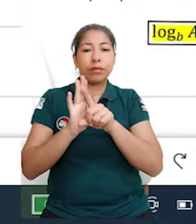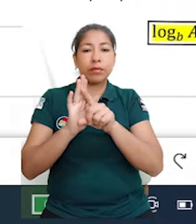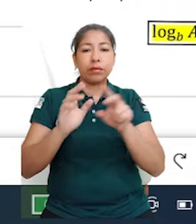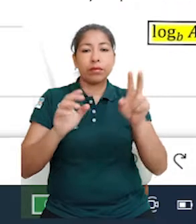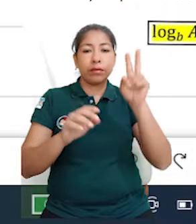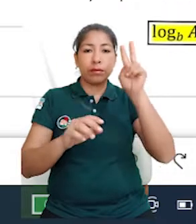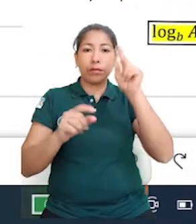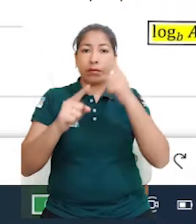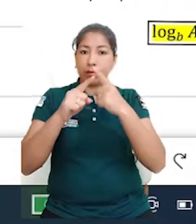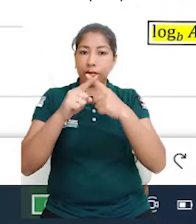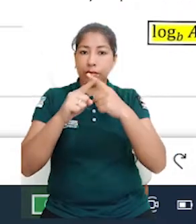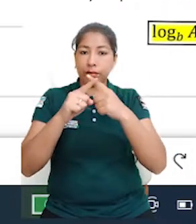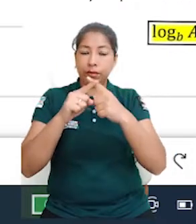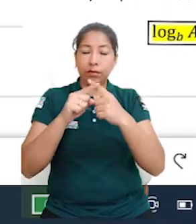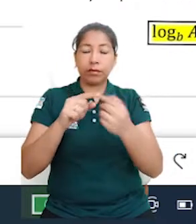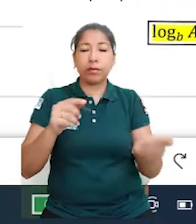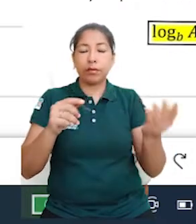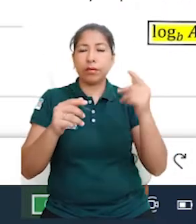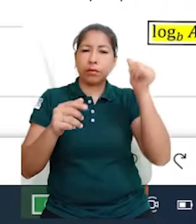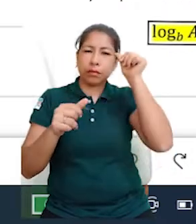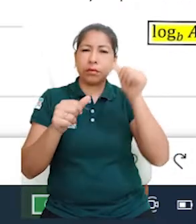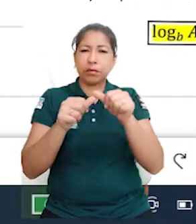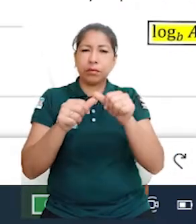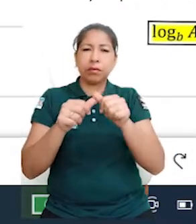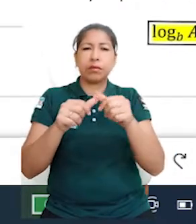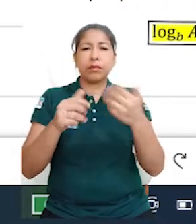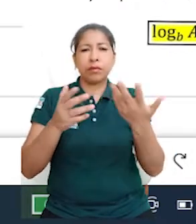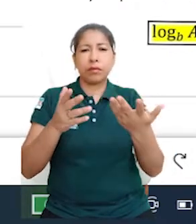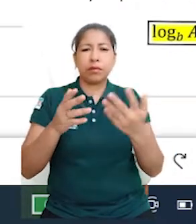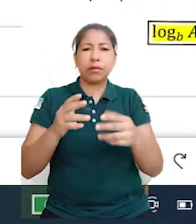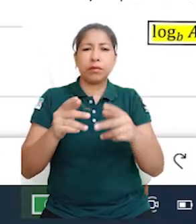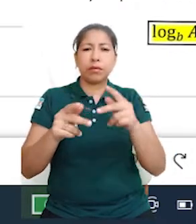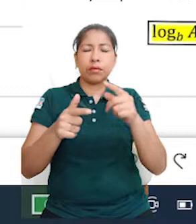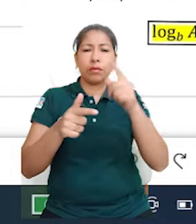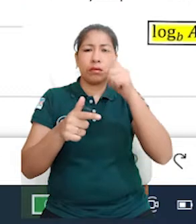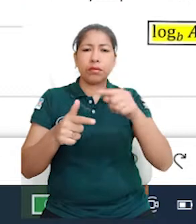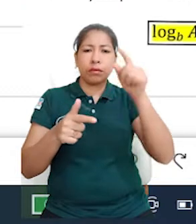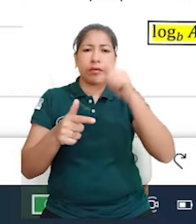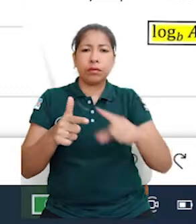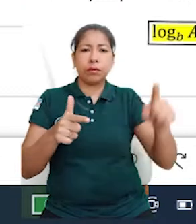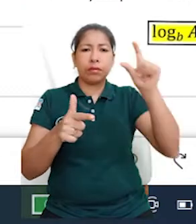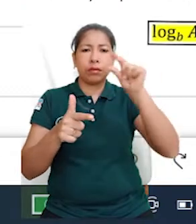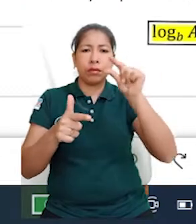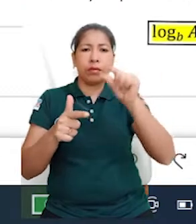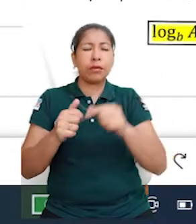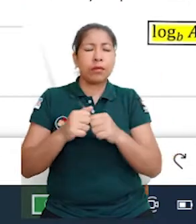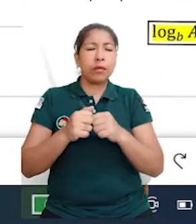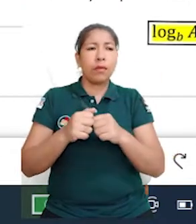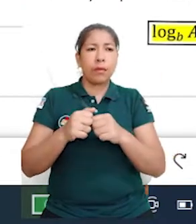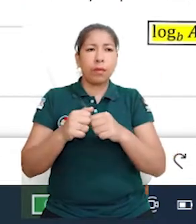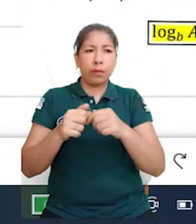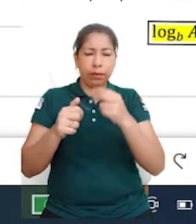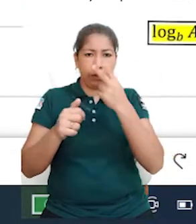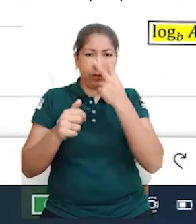Acá tenemos tres logaritmos, dos de ellos se están sumando y uno está restando. Eso significa